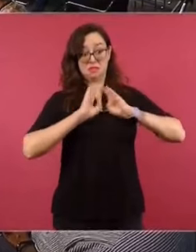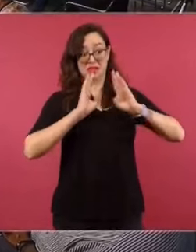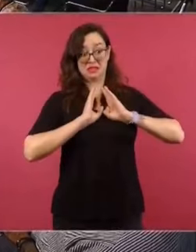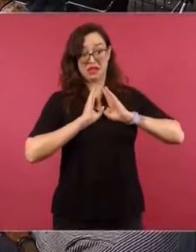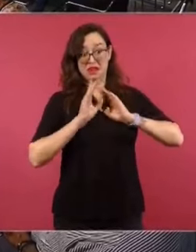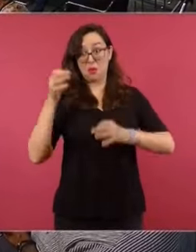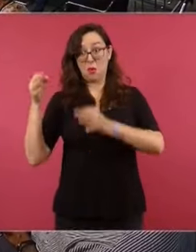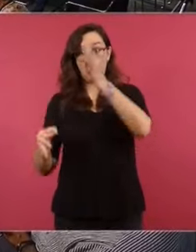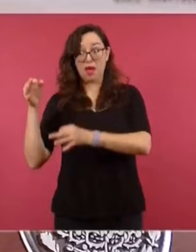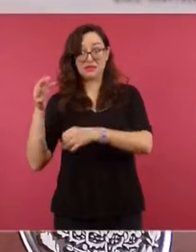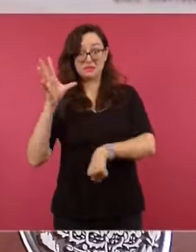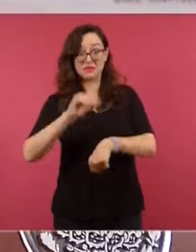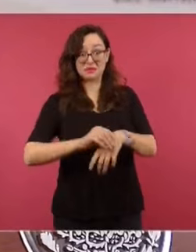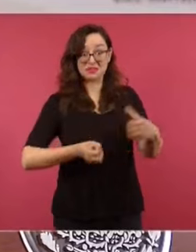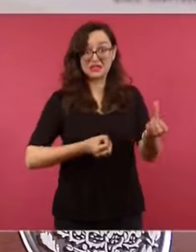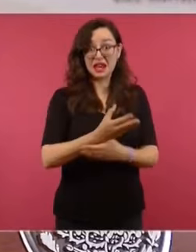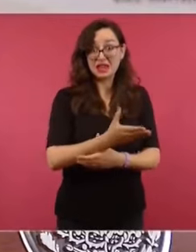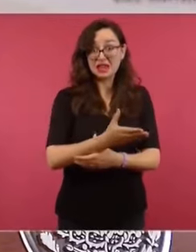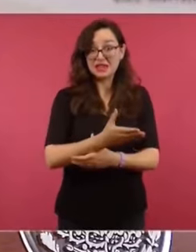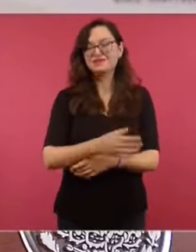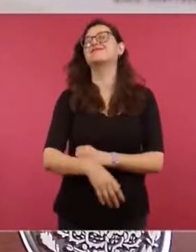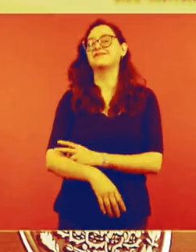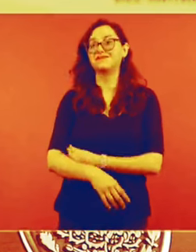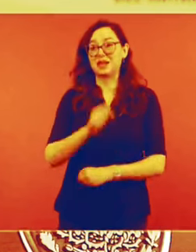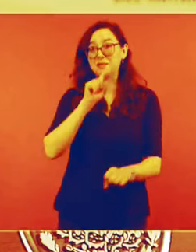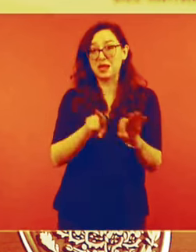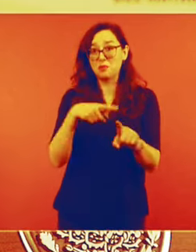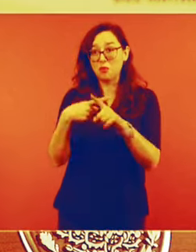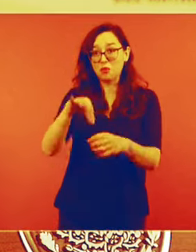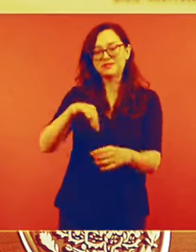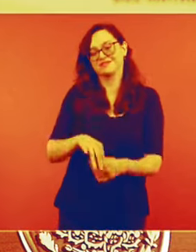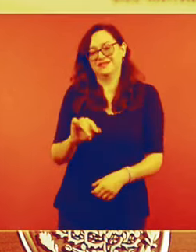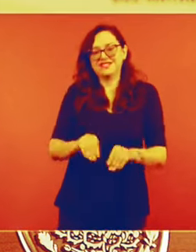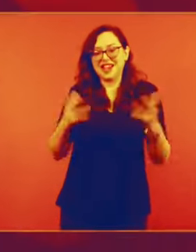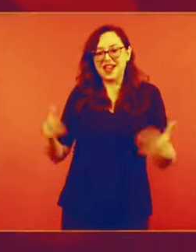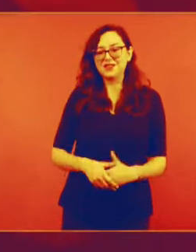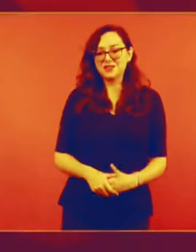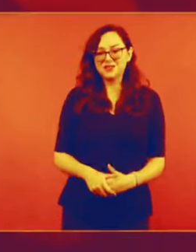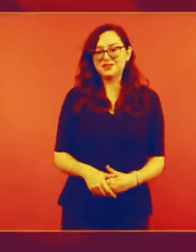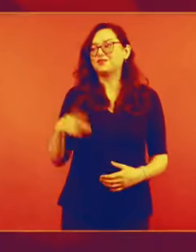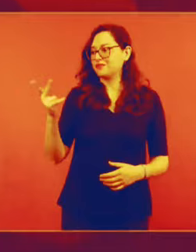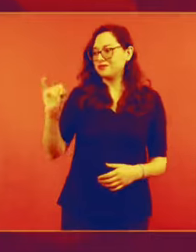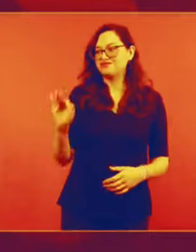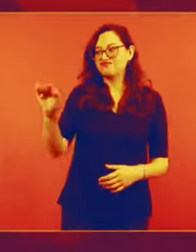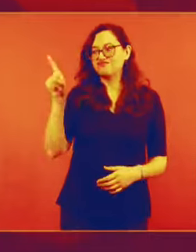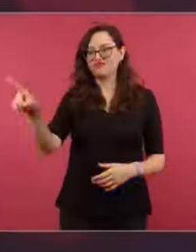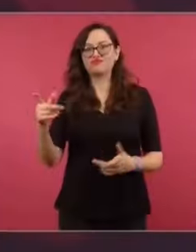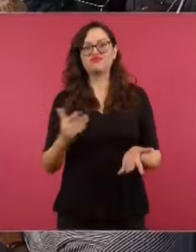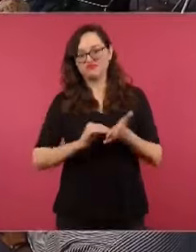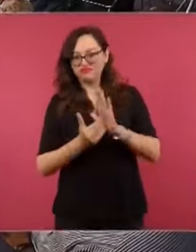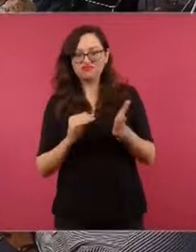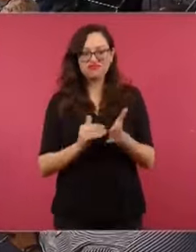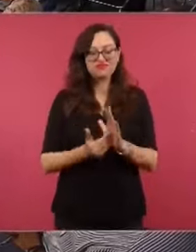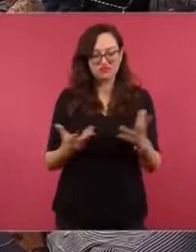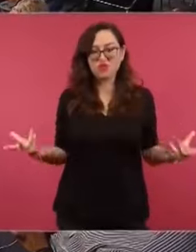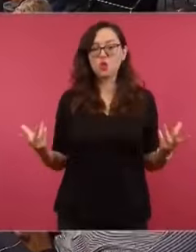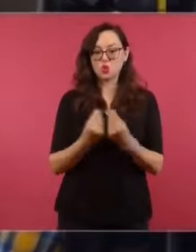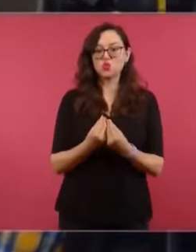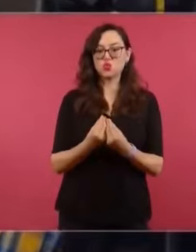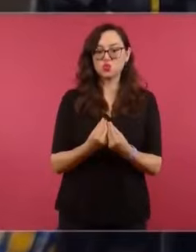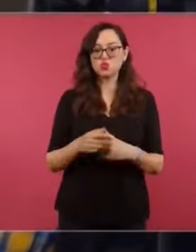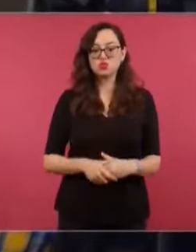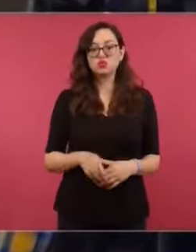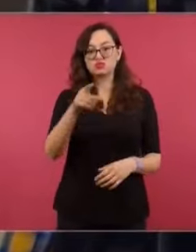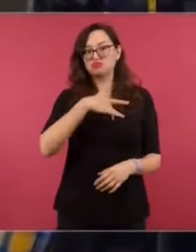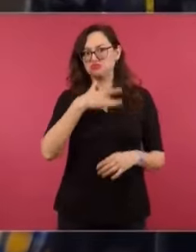lo porque el poder judicial Ya tomó partido o sea el poder judicial está a favor del bloque conservador ustedes se manifiestan en contra de que se